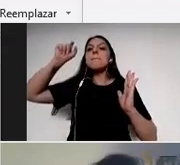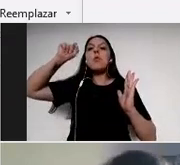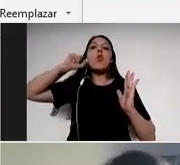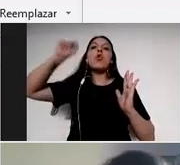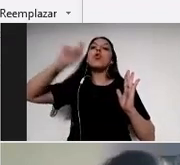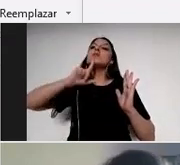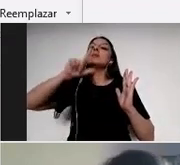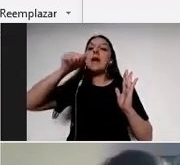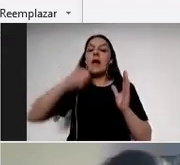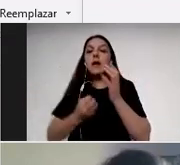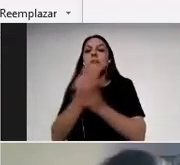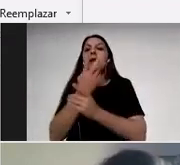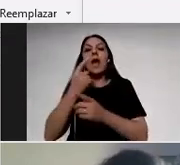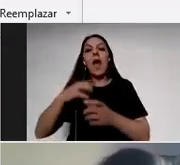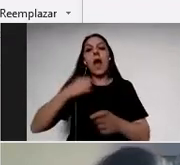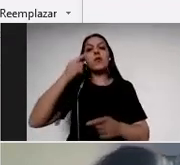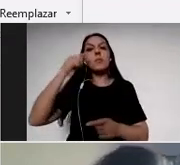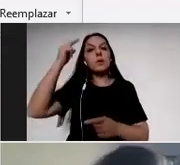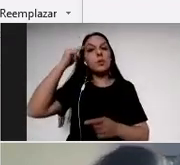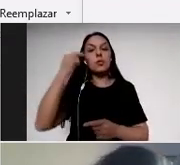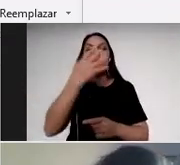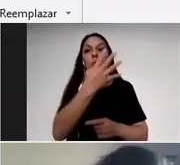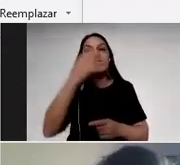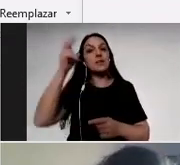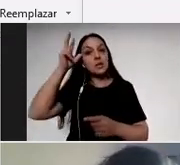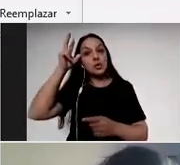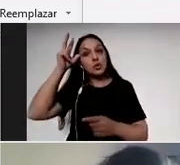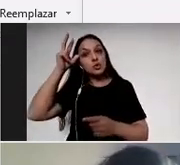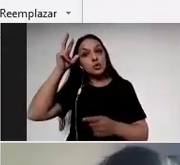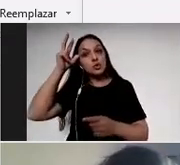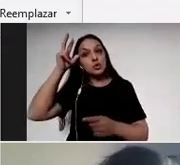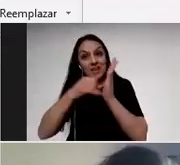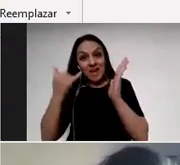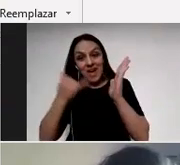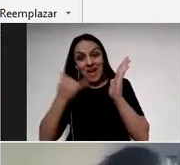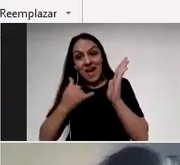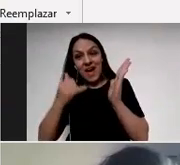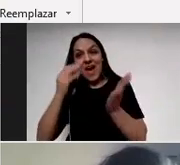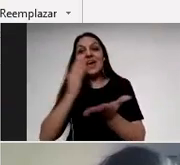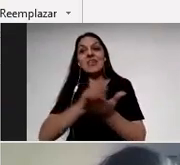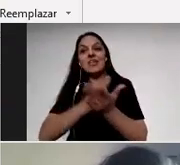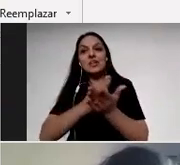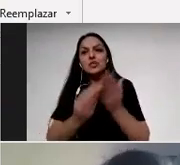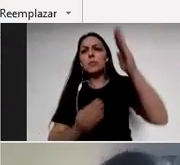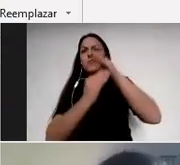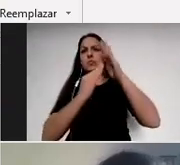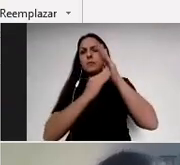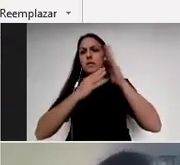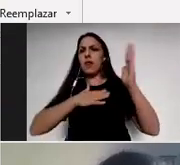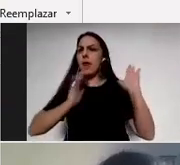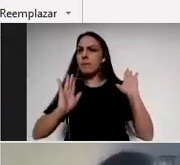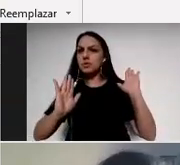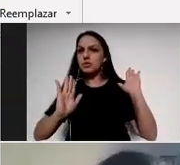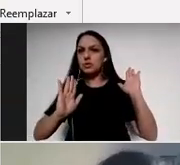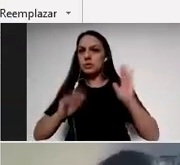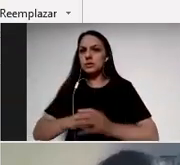donde habla de los derechos fundamentales de la persona humana. La Declaración Americana de los Derechos y Deberes del Hombre, donde dice todos los